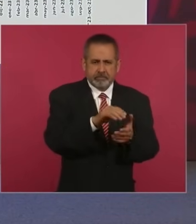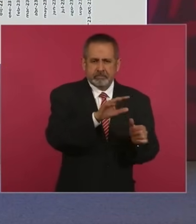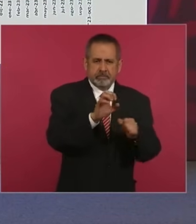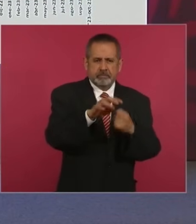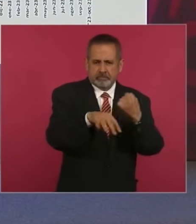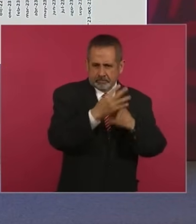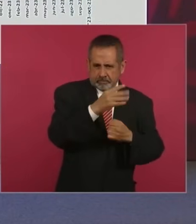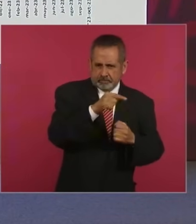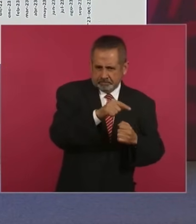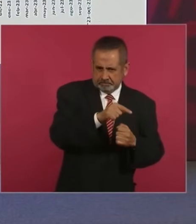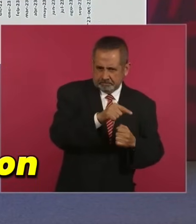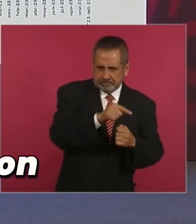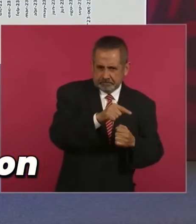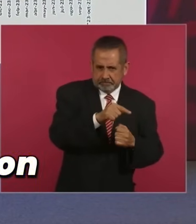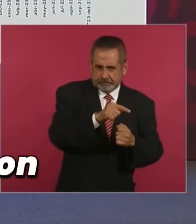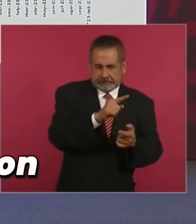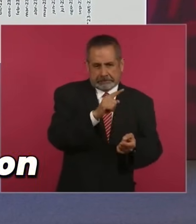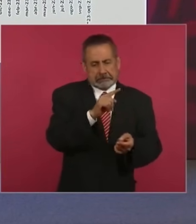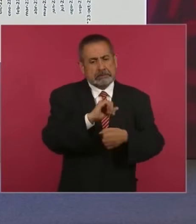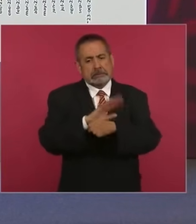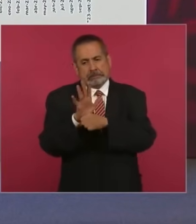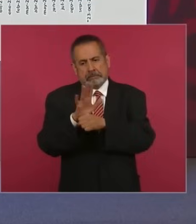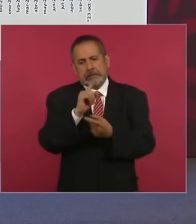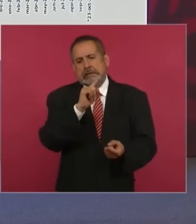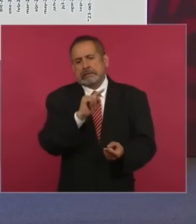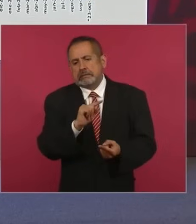20.614. Se nos cayó con la pandemia.